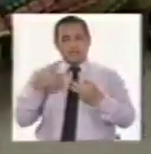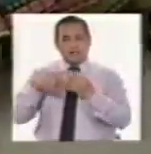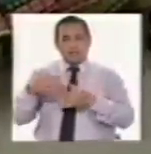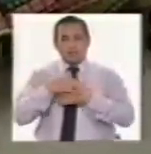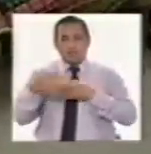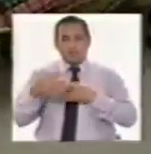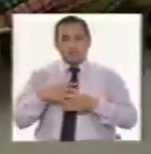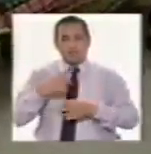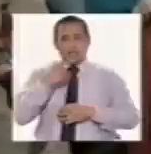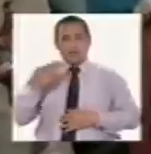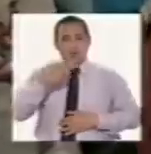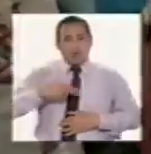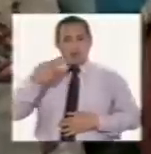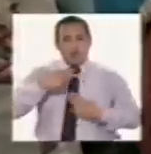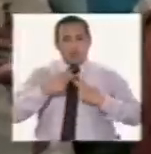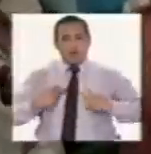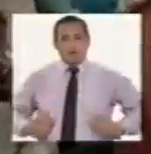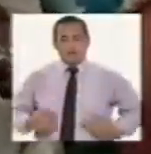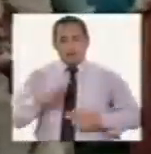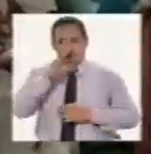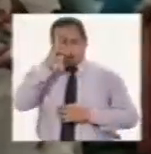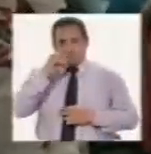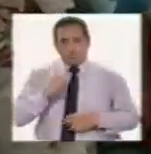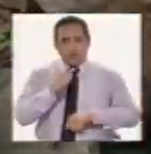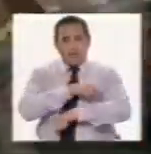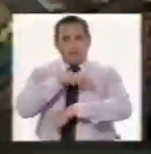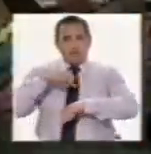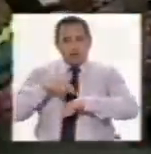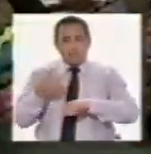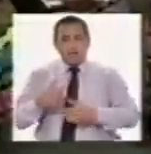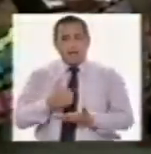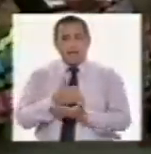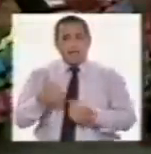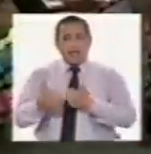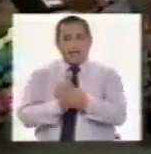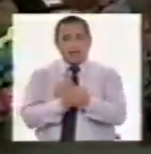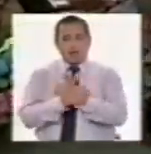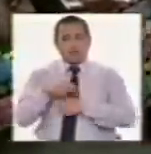como junín huancavelica Cuzco apurimac ayacucho y puno